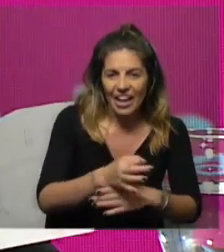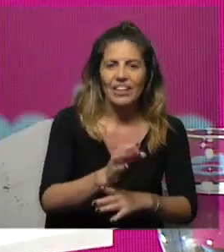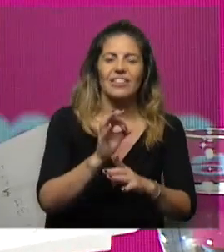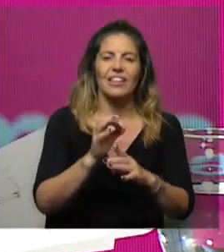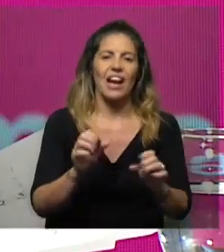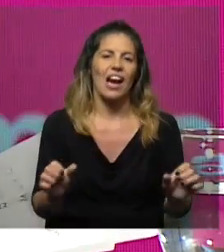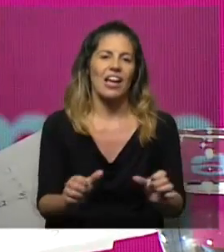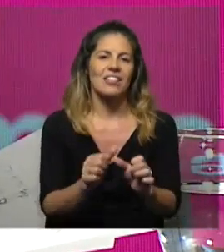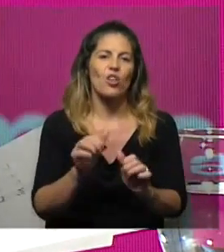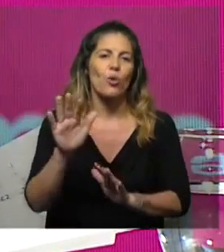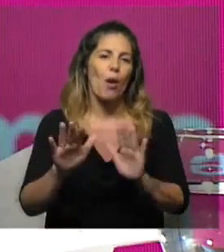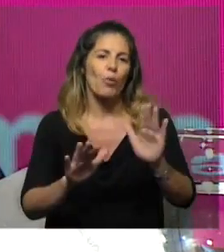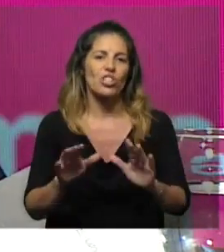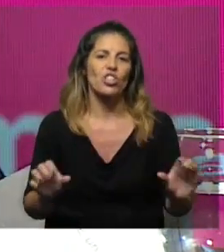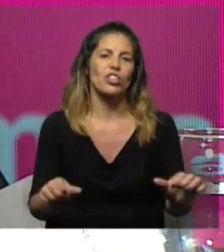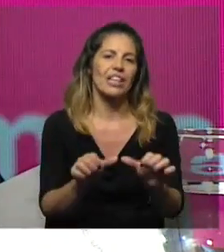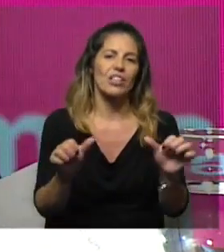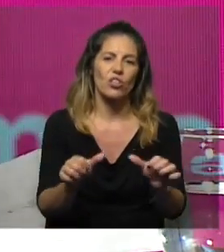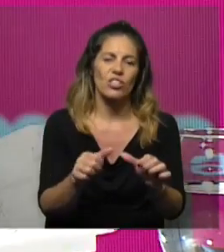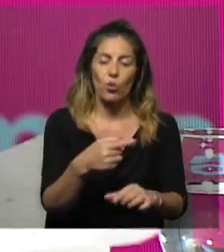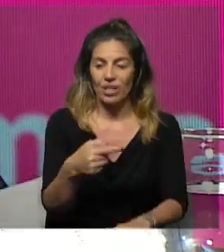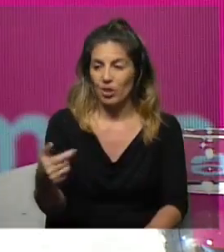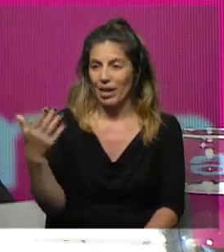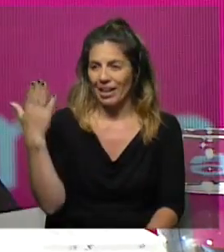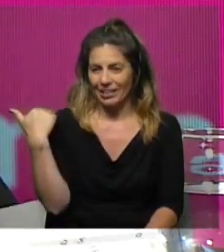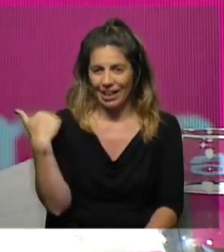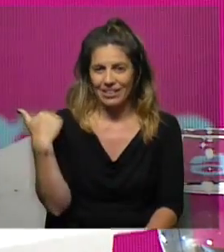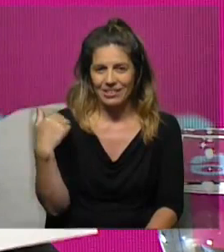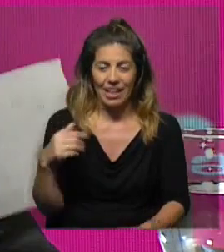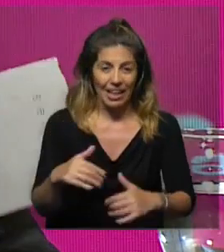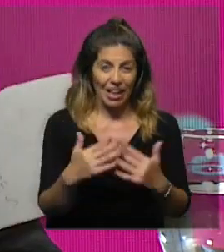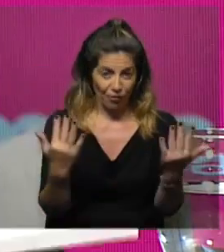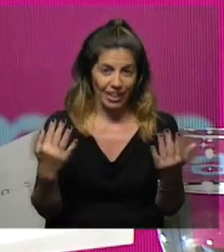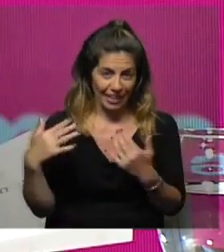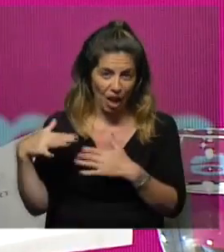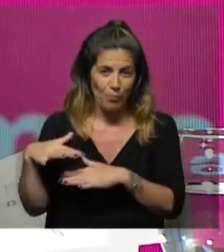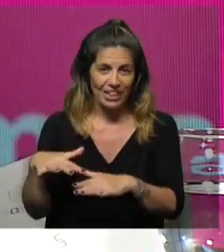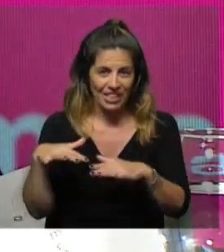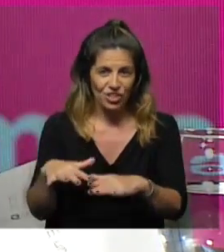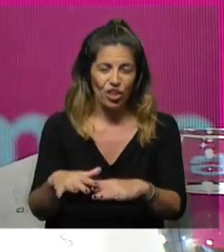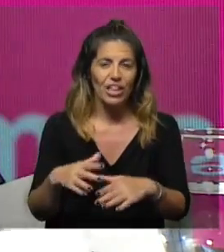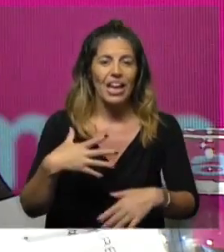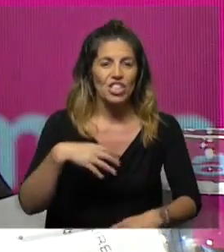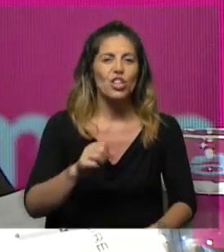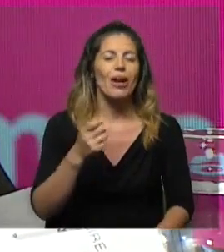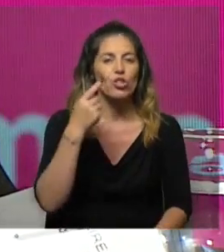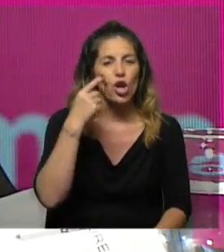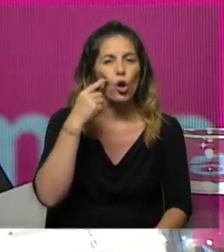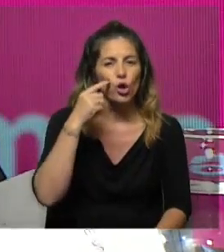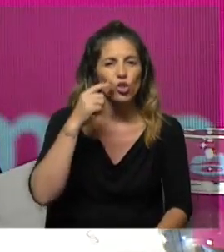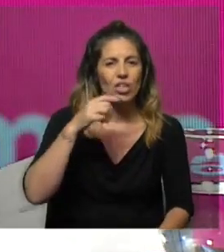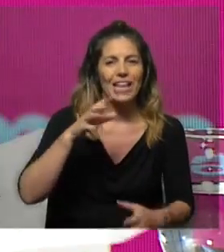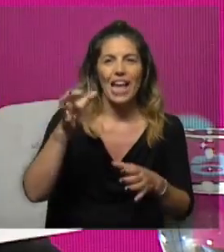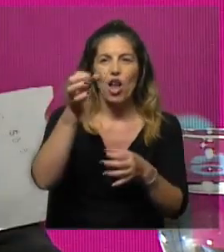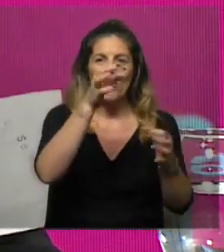de algunas cosas que hicieron hace también una semana atrás en el mundo en la fiesta de las migraciones y bueno darle llevarlos a conocer el Planetario que